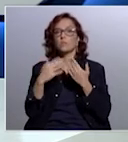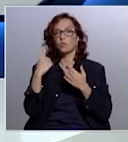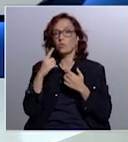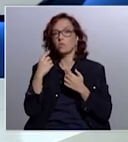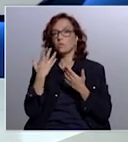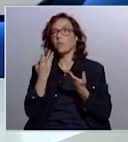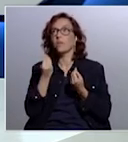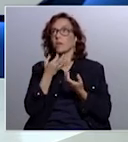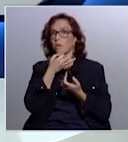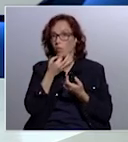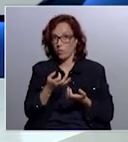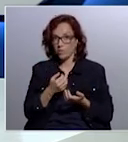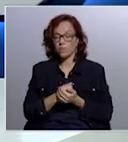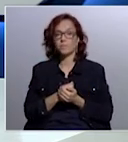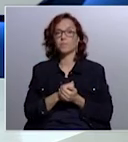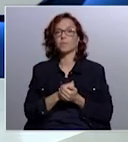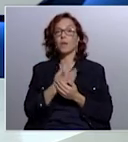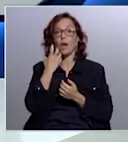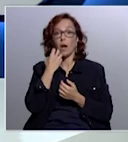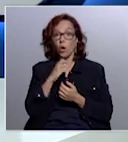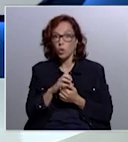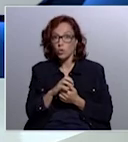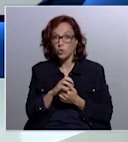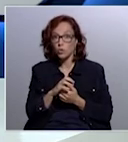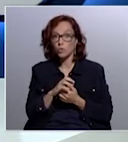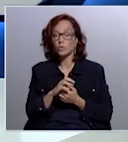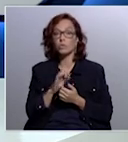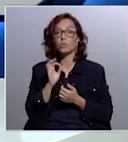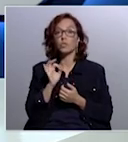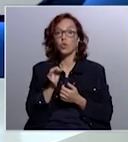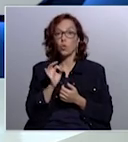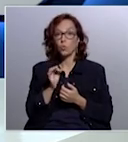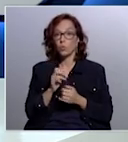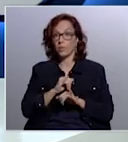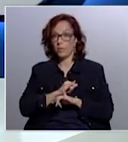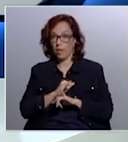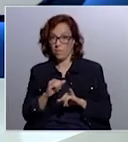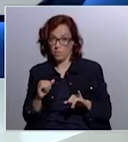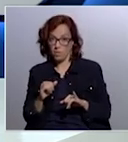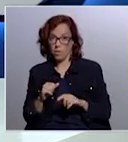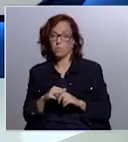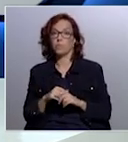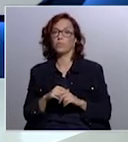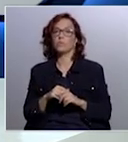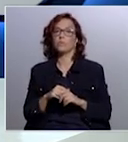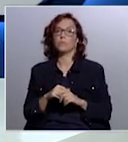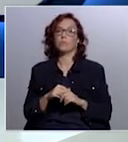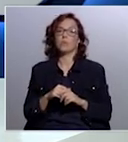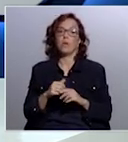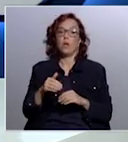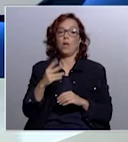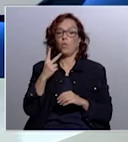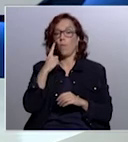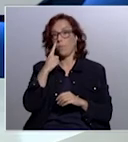que queremos decir nosotros terminamos cada mes de agosto en octubre cerramos la programación del año siguiente así que estamos trabajando ya en 2020